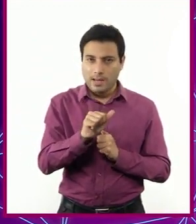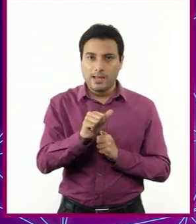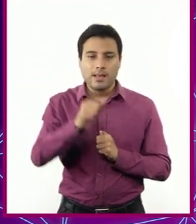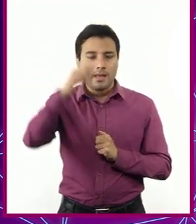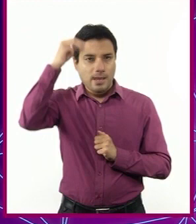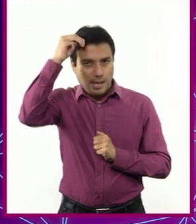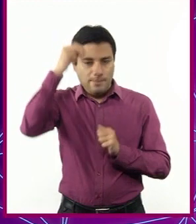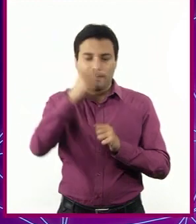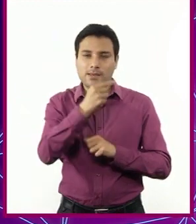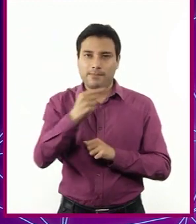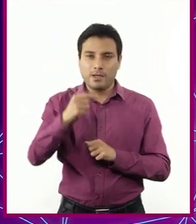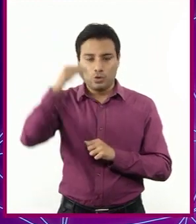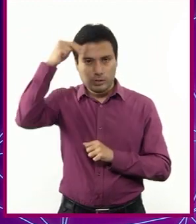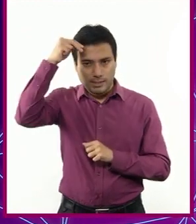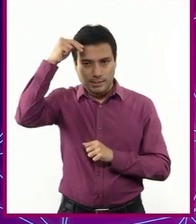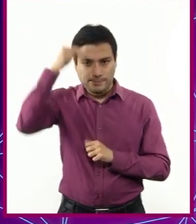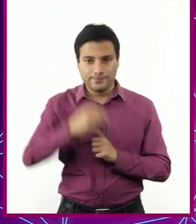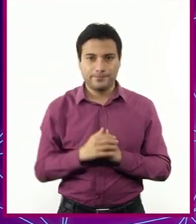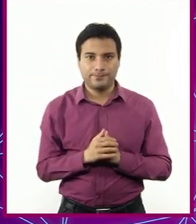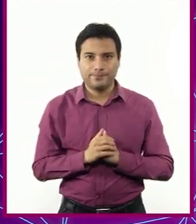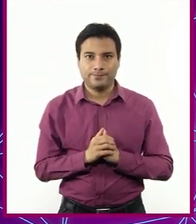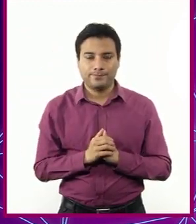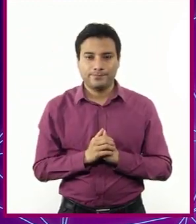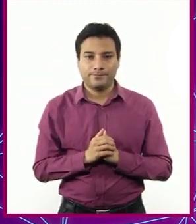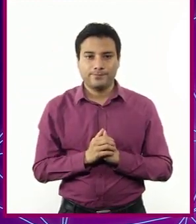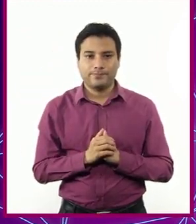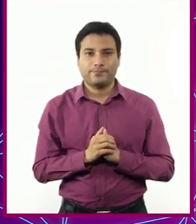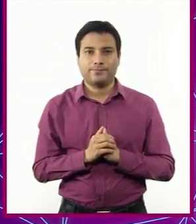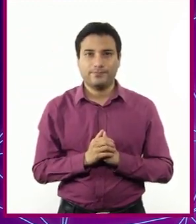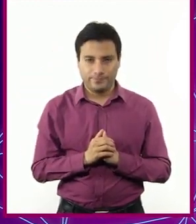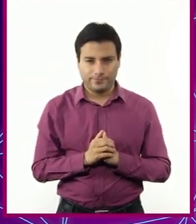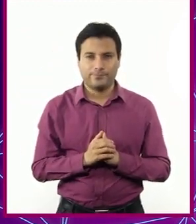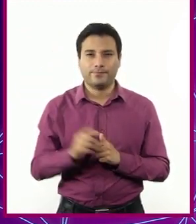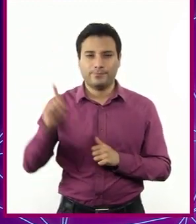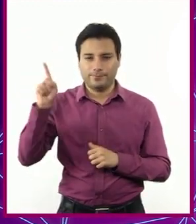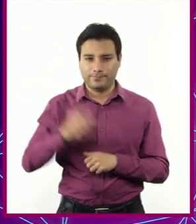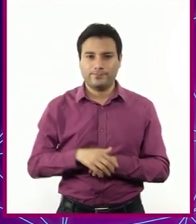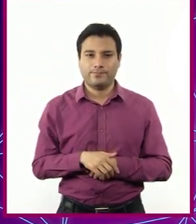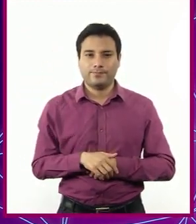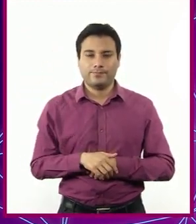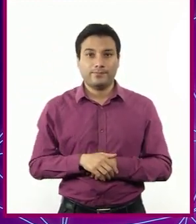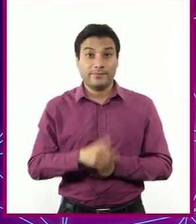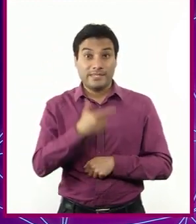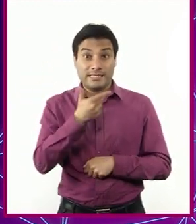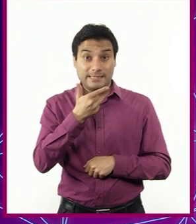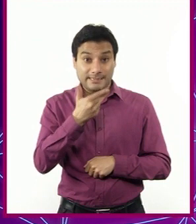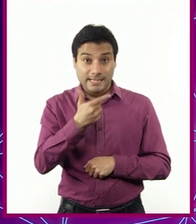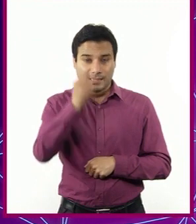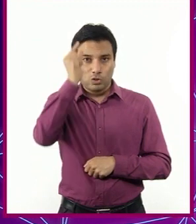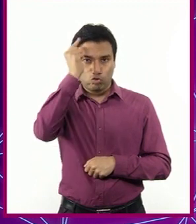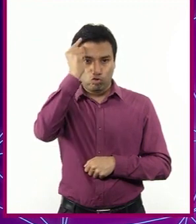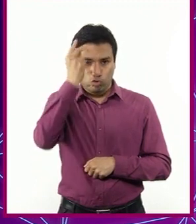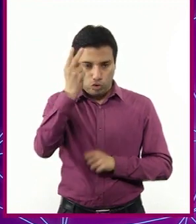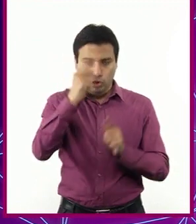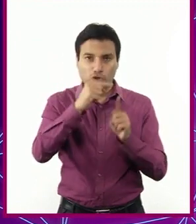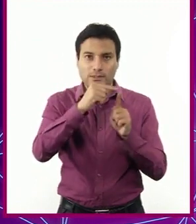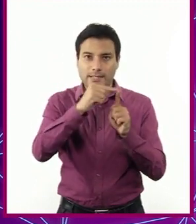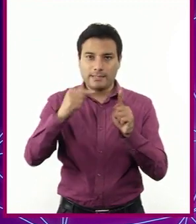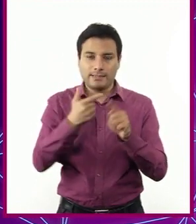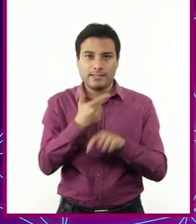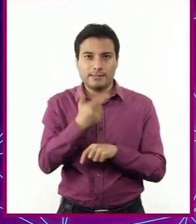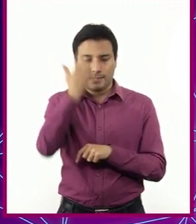m menos n. Cuando la base es 7, m es 2 y n 5.